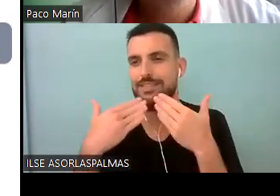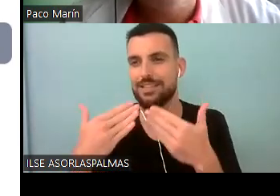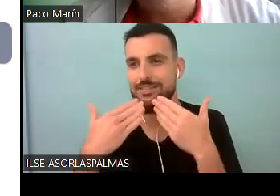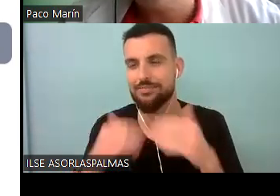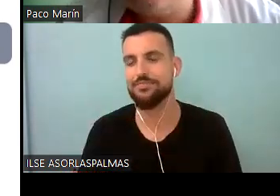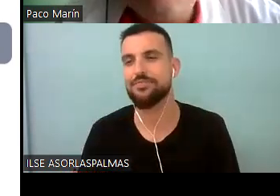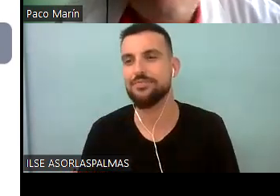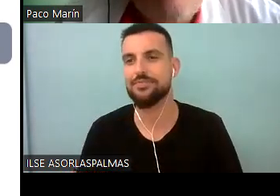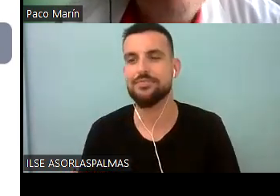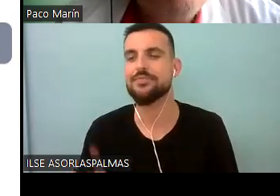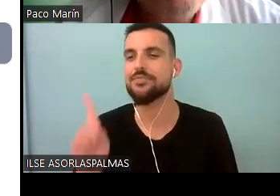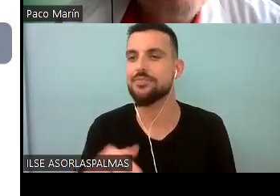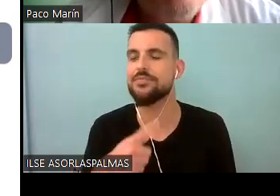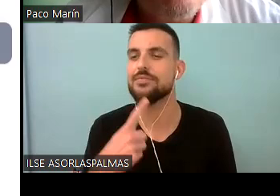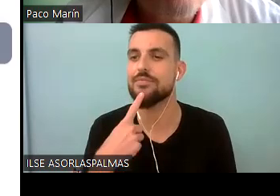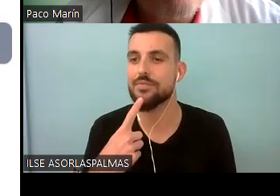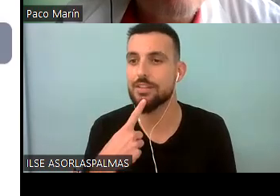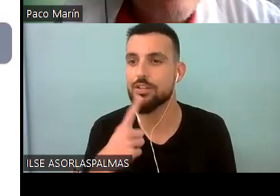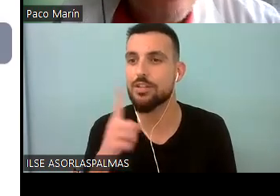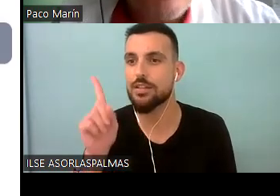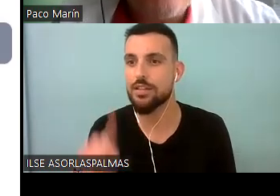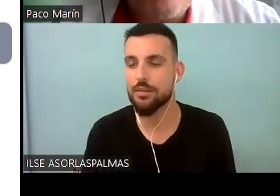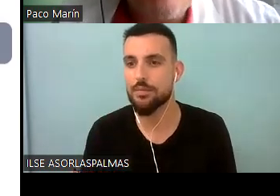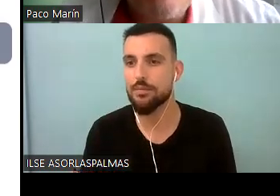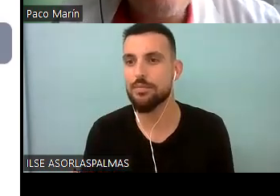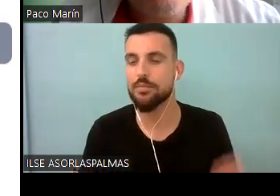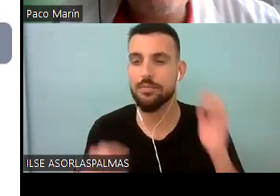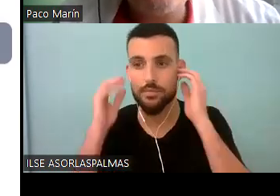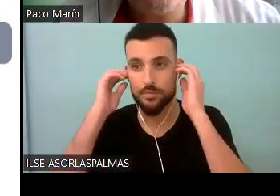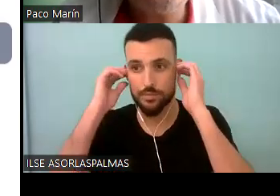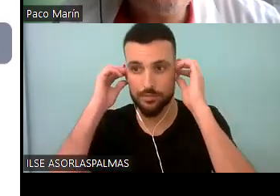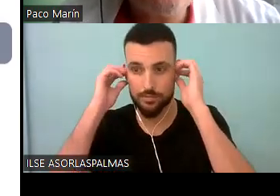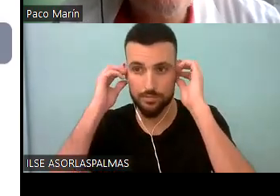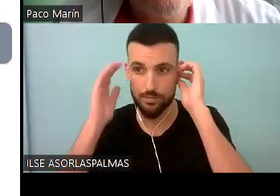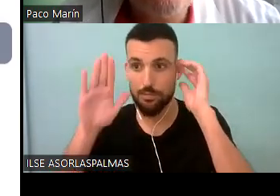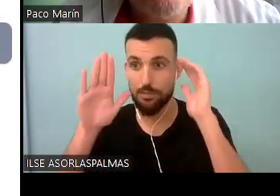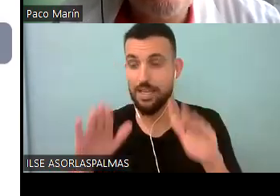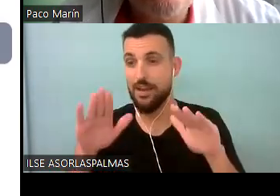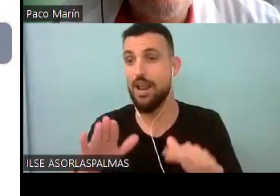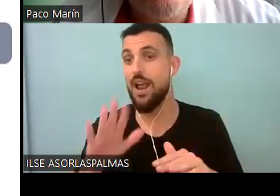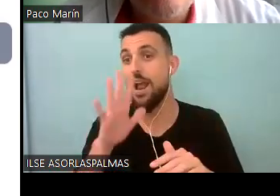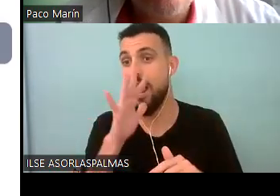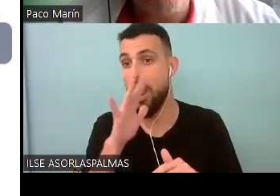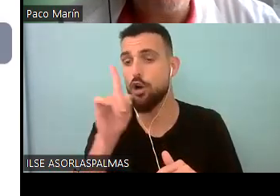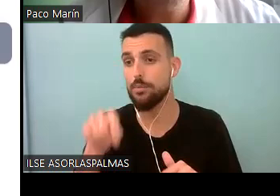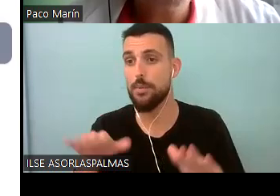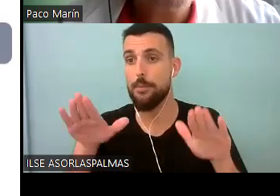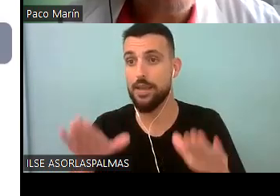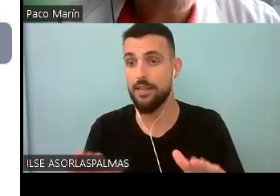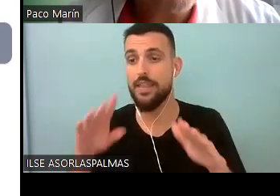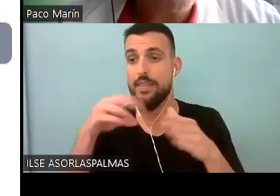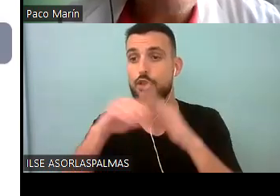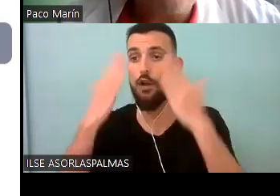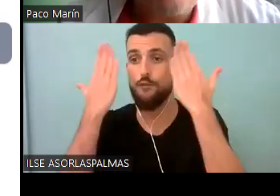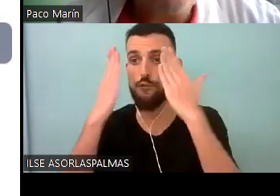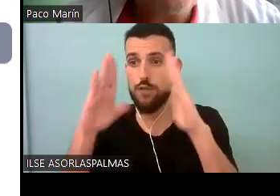gracias. Paula, deciros que me quedaré y a los participantes. Me quedaré un ratito ahora en el Facebook por si